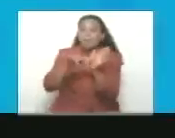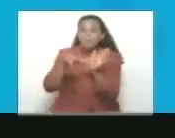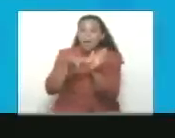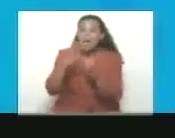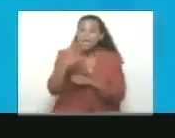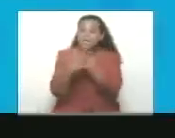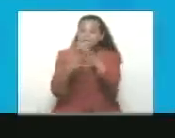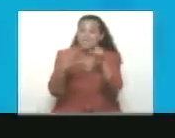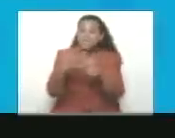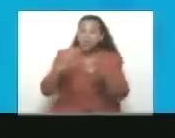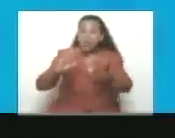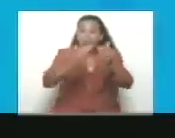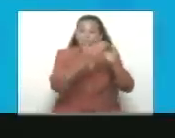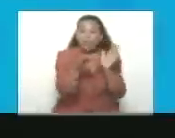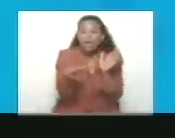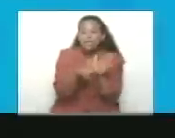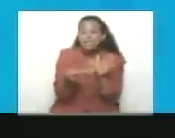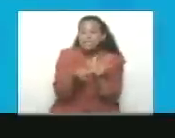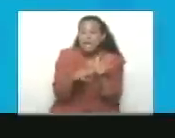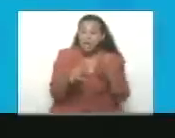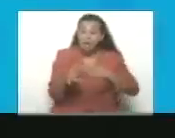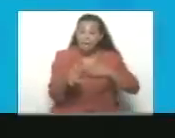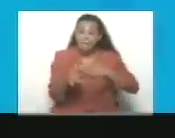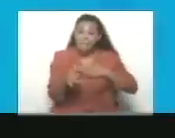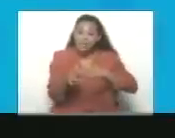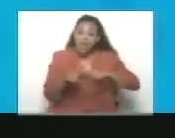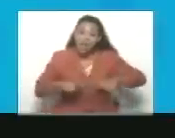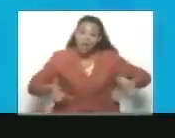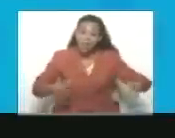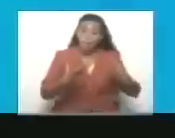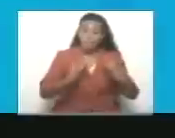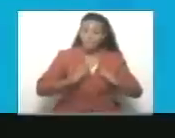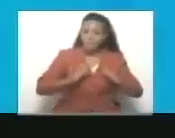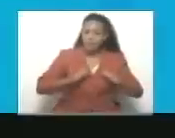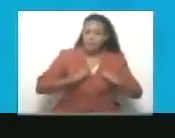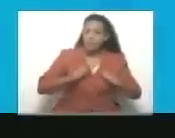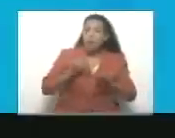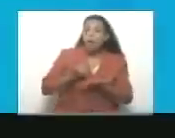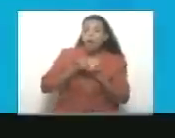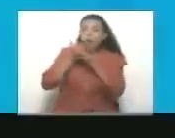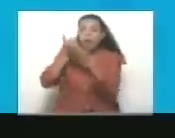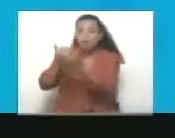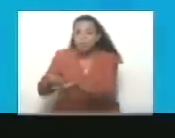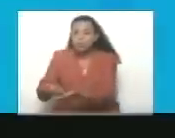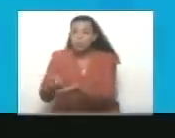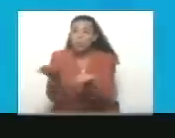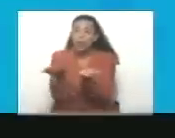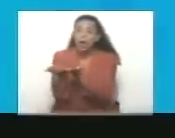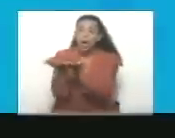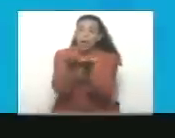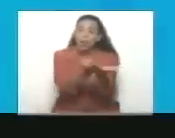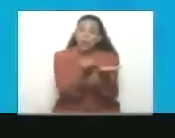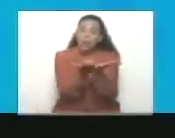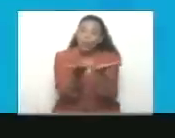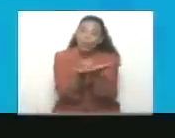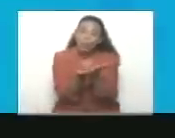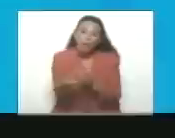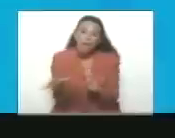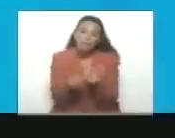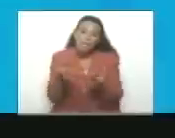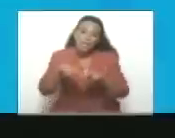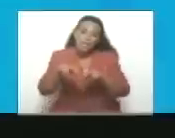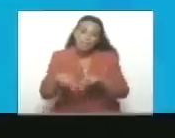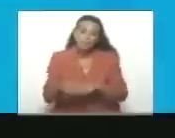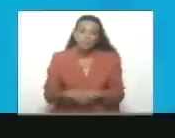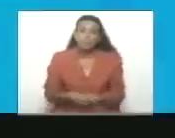cinco comunidades aledañas al a la al sector que se benefician con esa escuela correcto fíjate